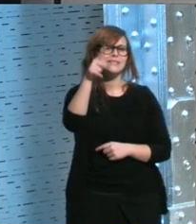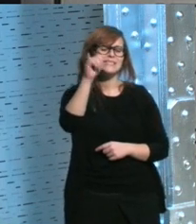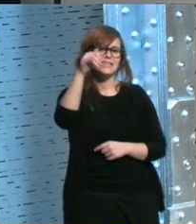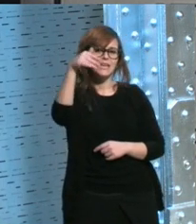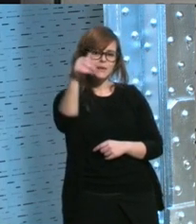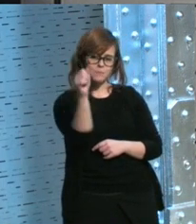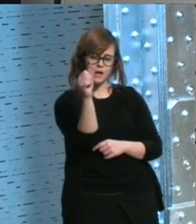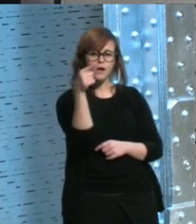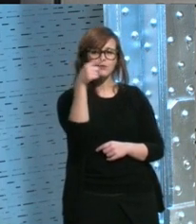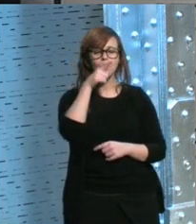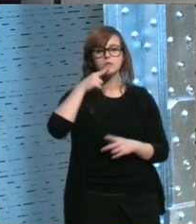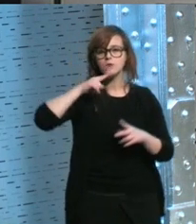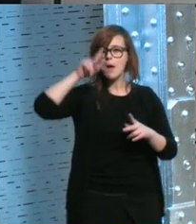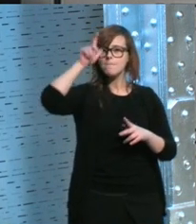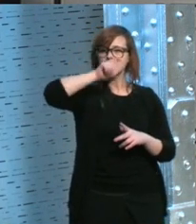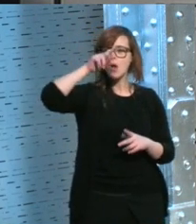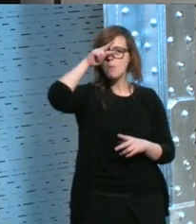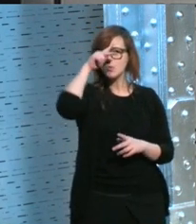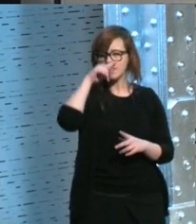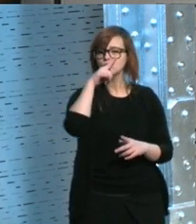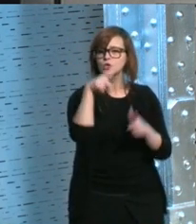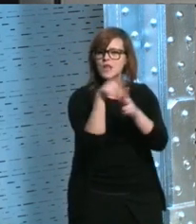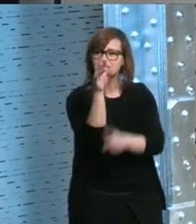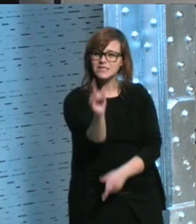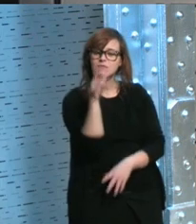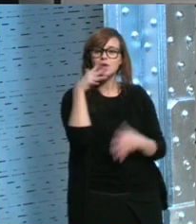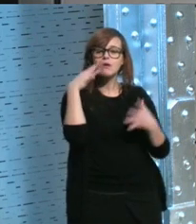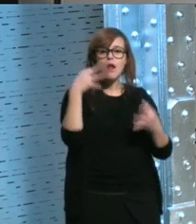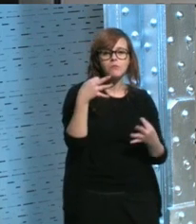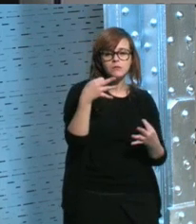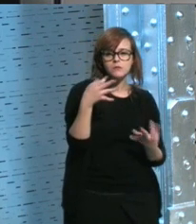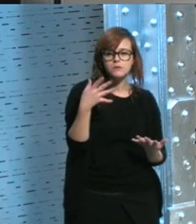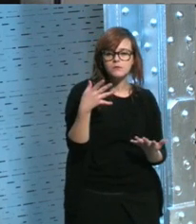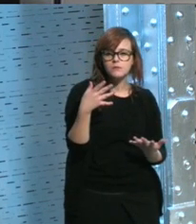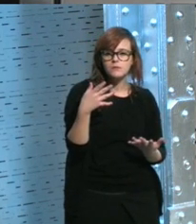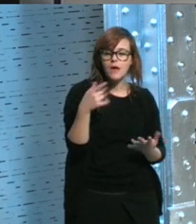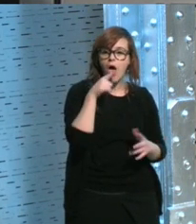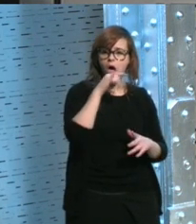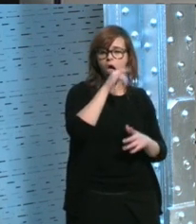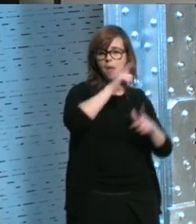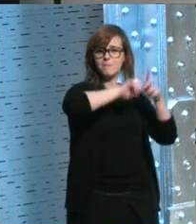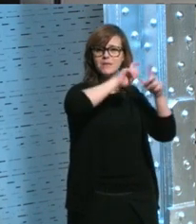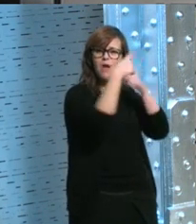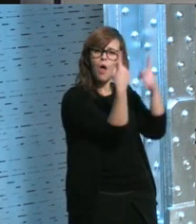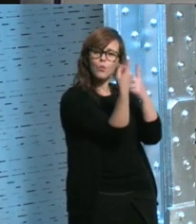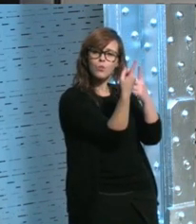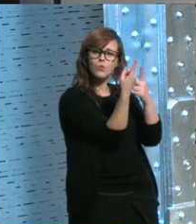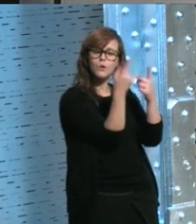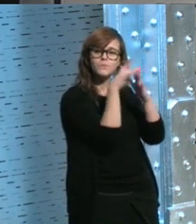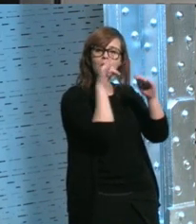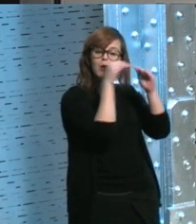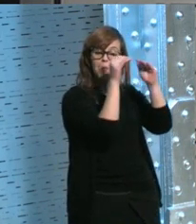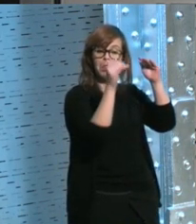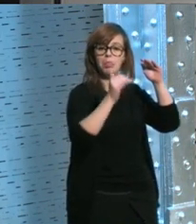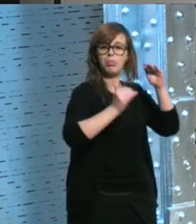gente que tiene una preocupación social, pero en el mismo lugar donde crearon, que es iHub, hay empresas. Y en el piso de